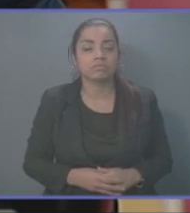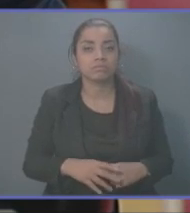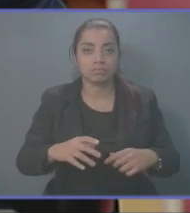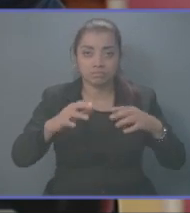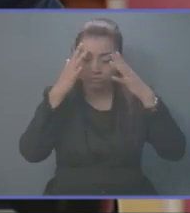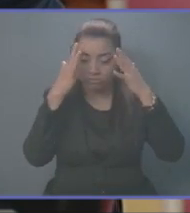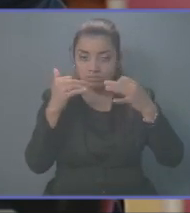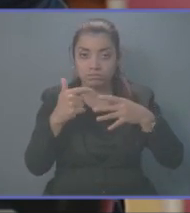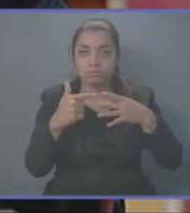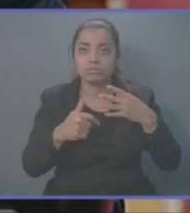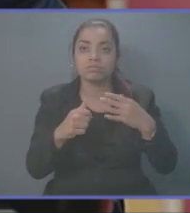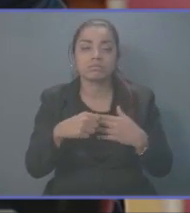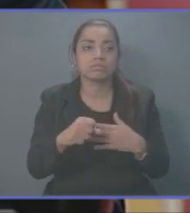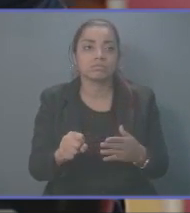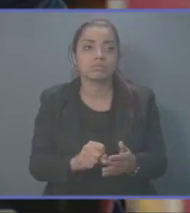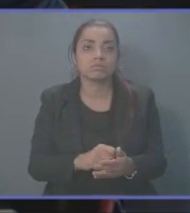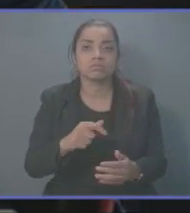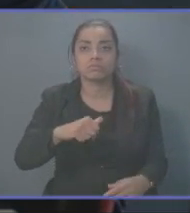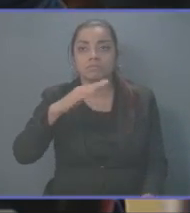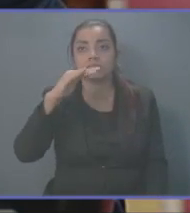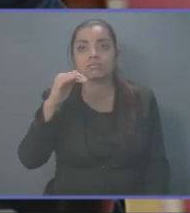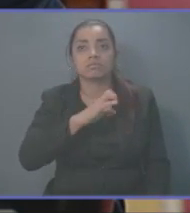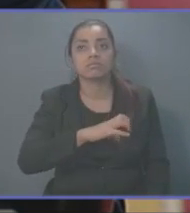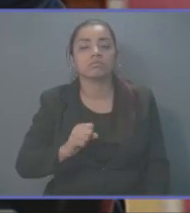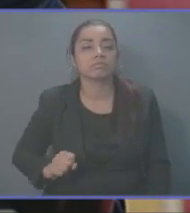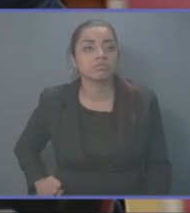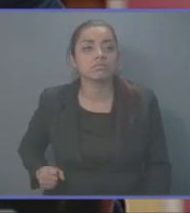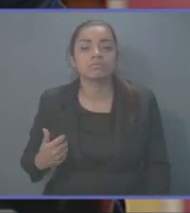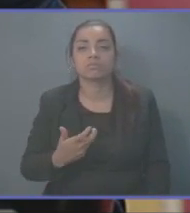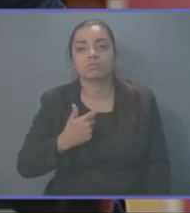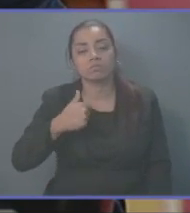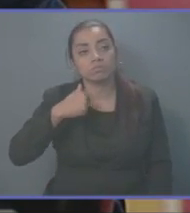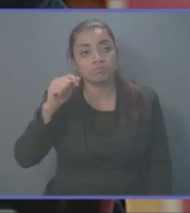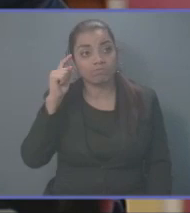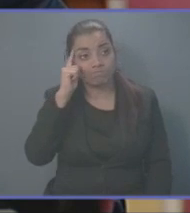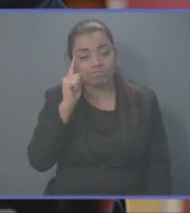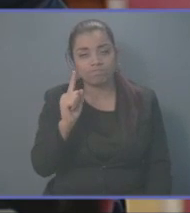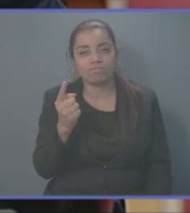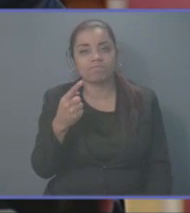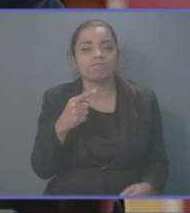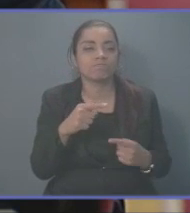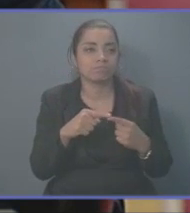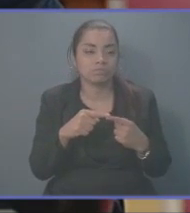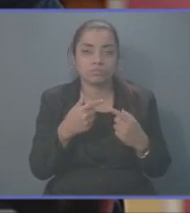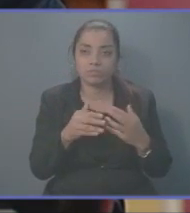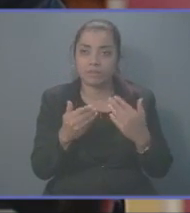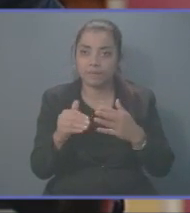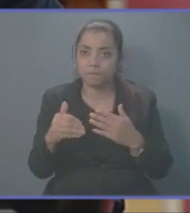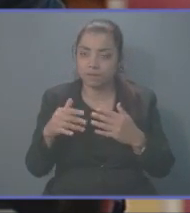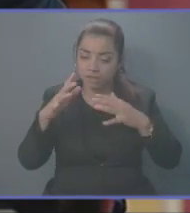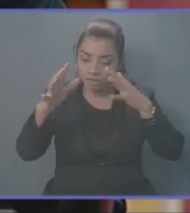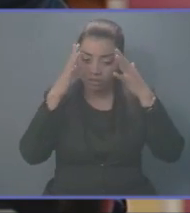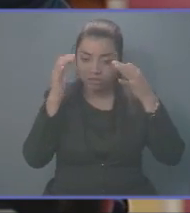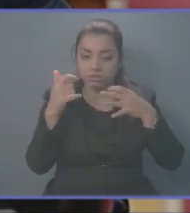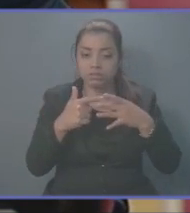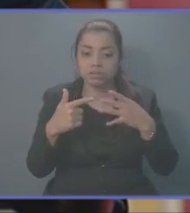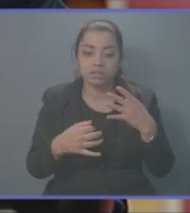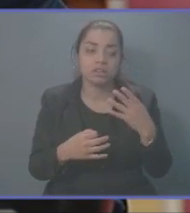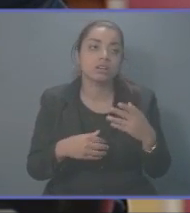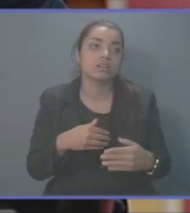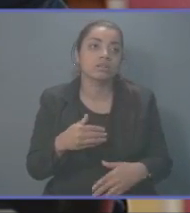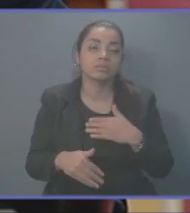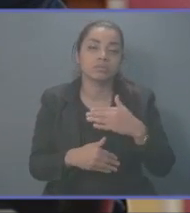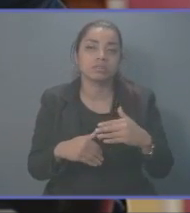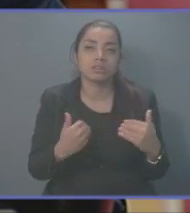Decreto número: la Asamblea Legislativa de la República de El Salvador, considerando Romanos 1, que a través de diferentes decretos legislativos y en el transcurso de